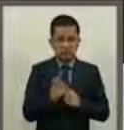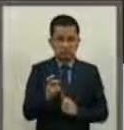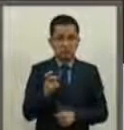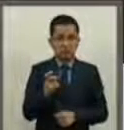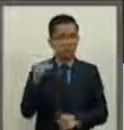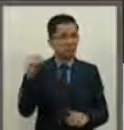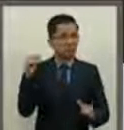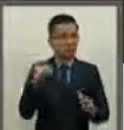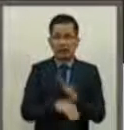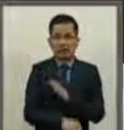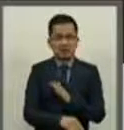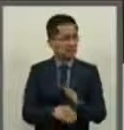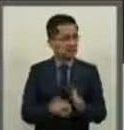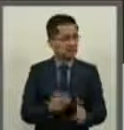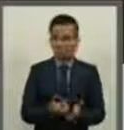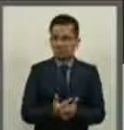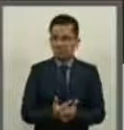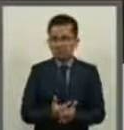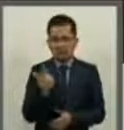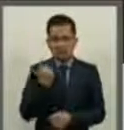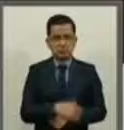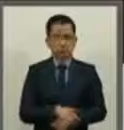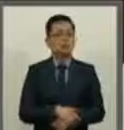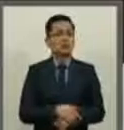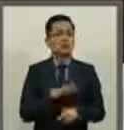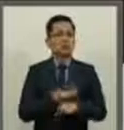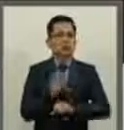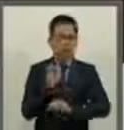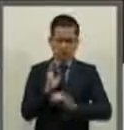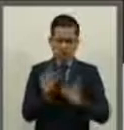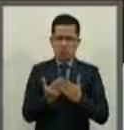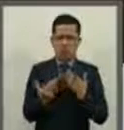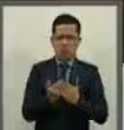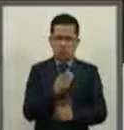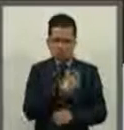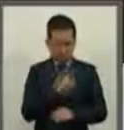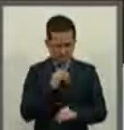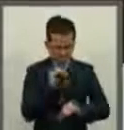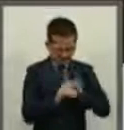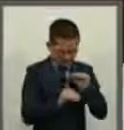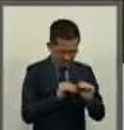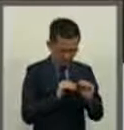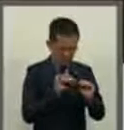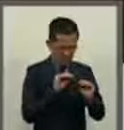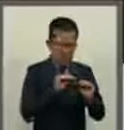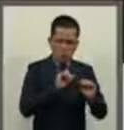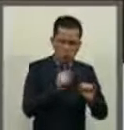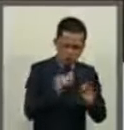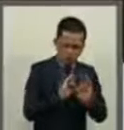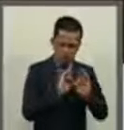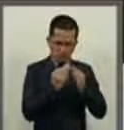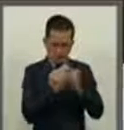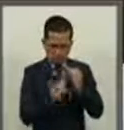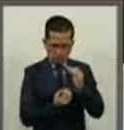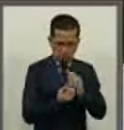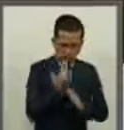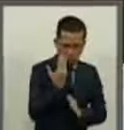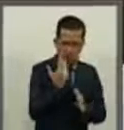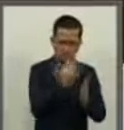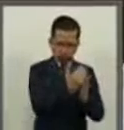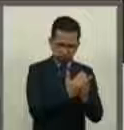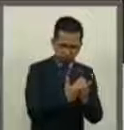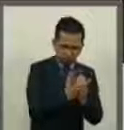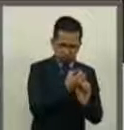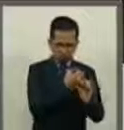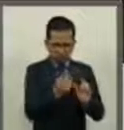rotundo fracaso, por lo que resulta urgente rediseñar, reestructurar una estrategia desde